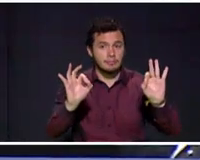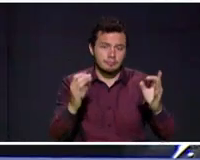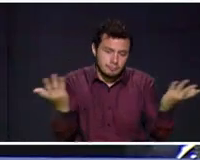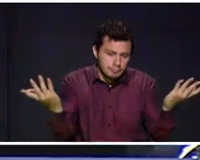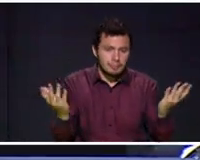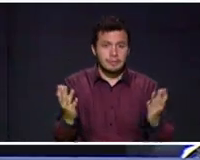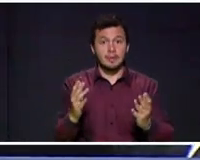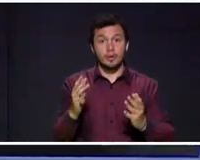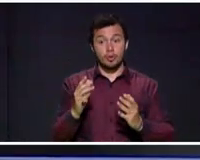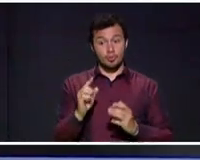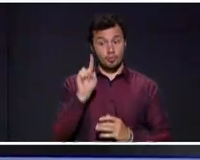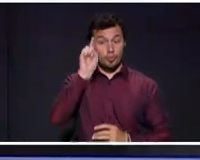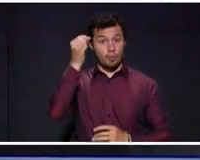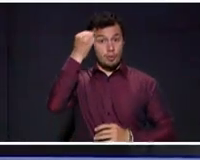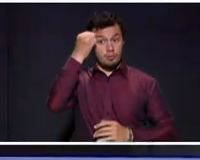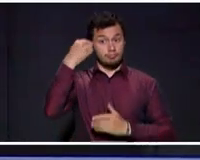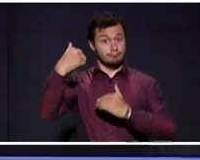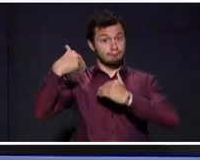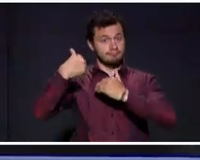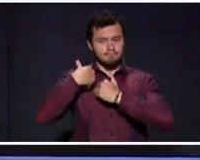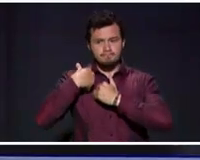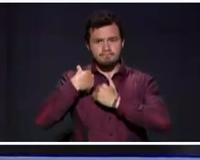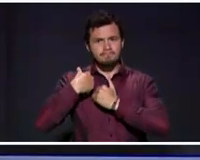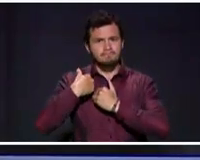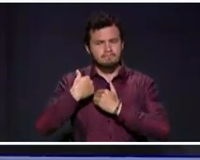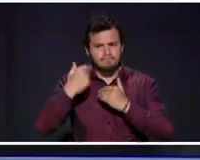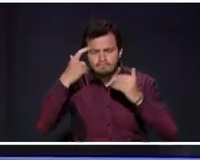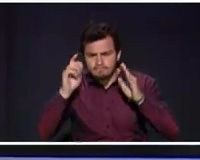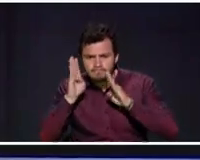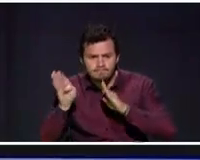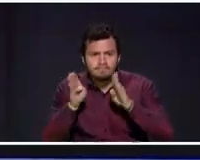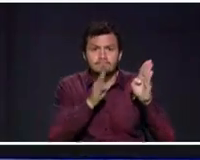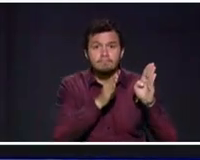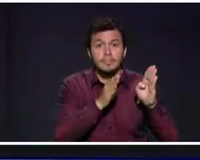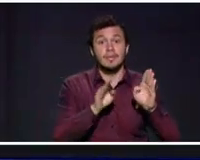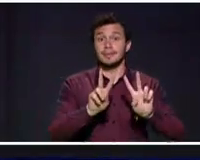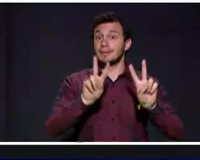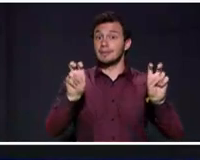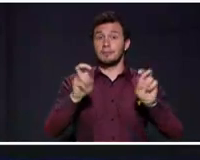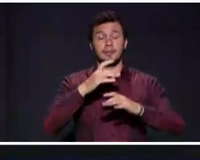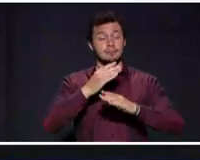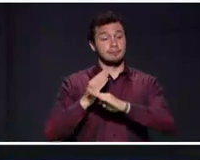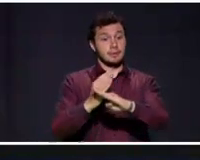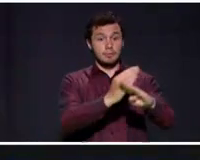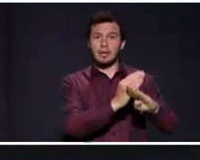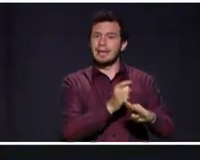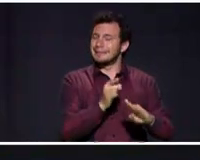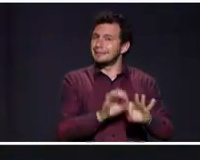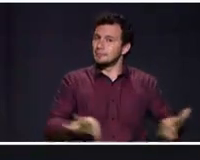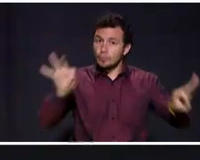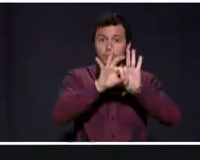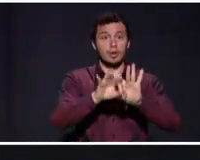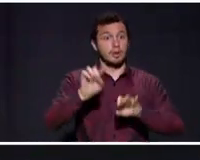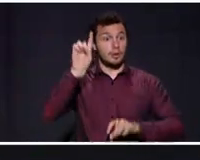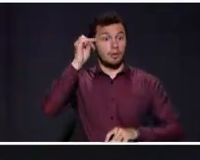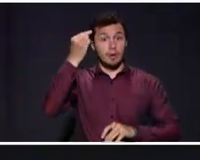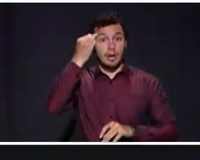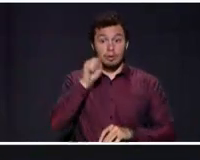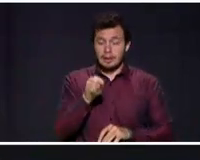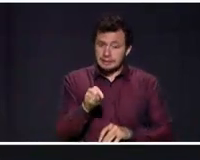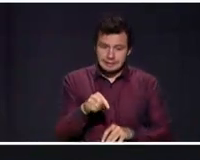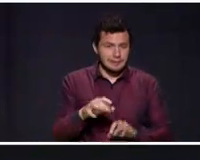pendiente siempre el tema seguridad los consejos de seguridad son vitales y el liderazgo del gobernador se necesitan ellos y ahí vamos a estar